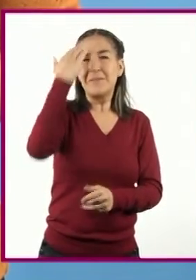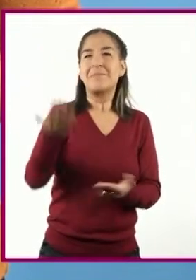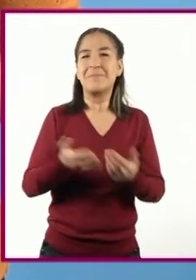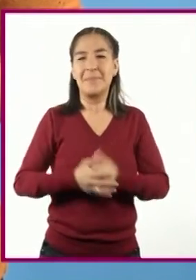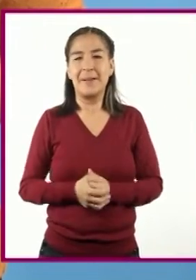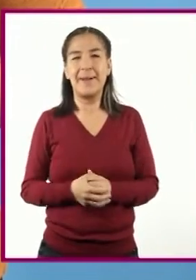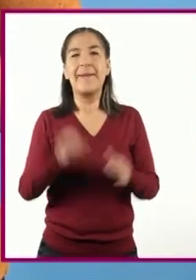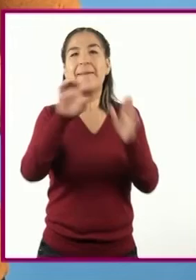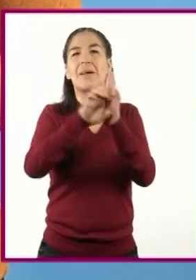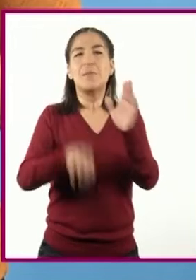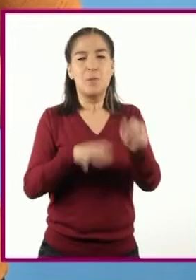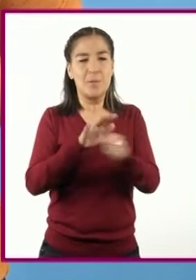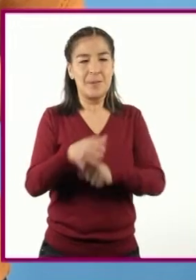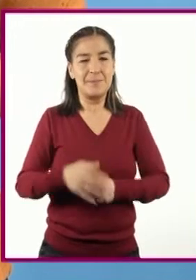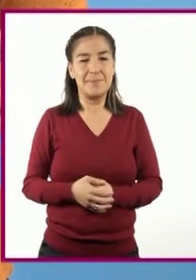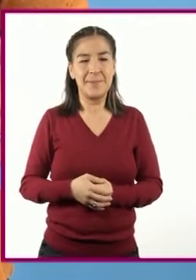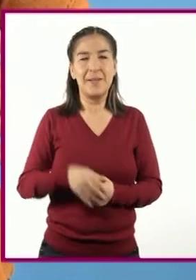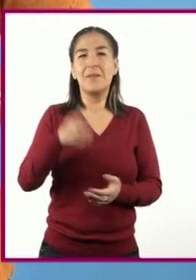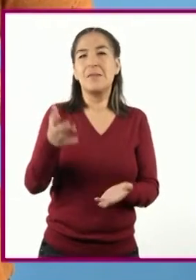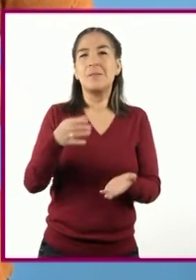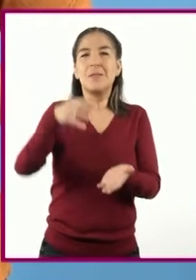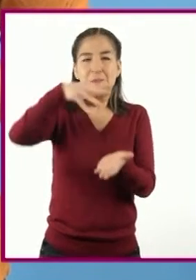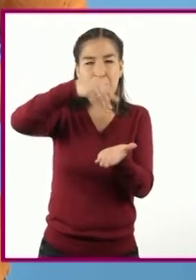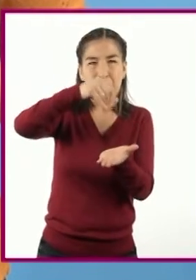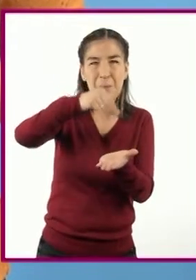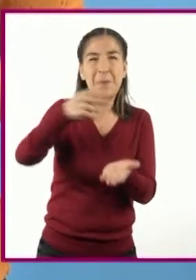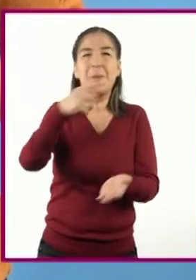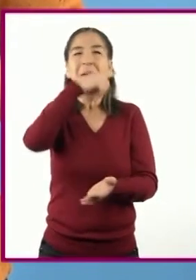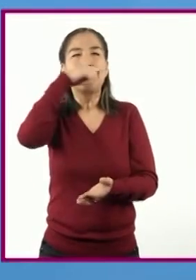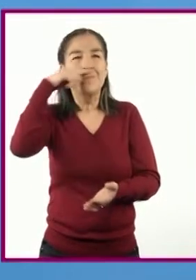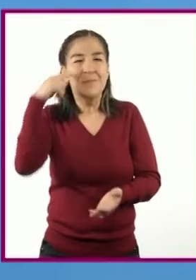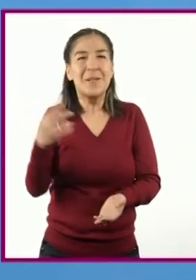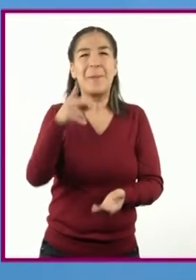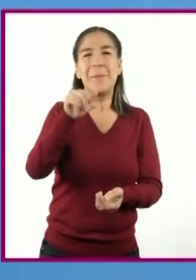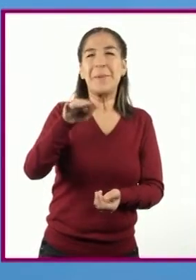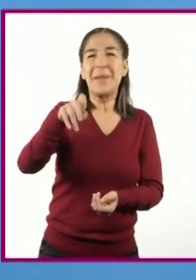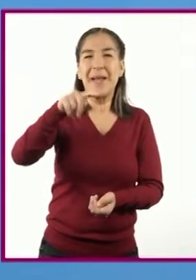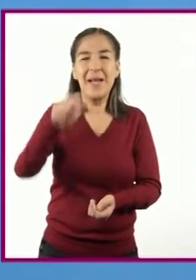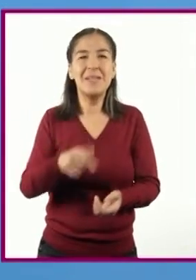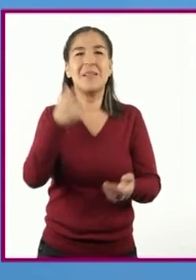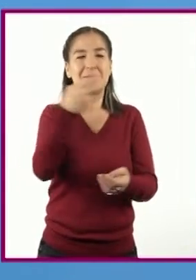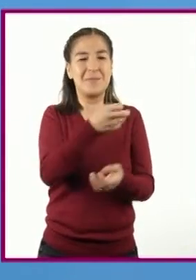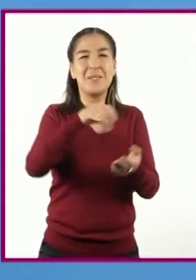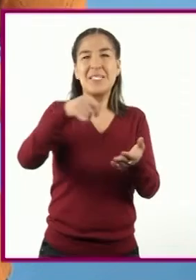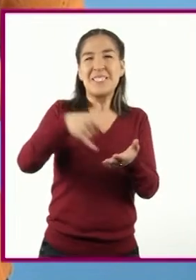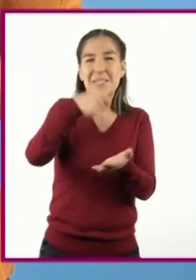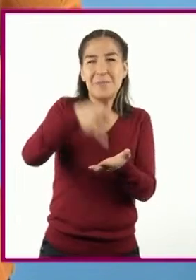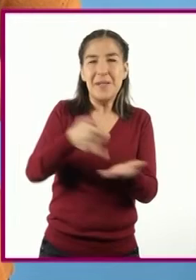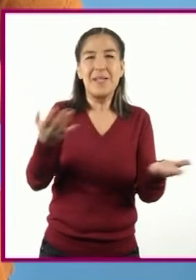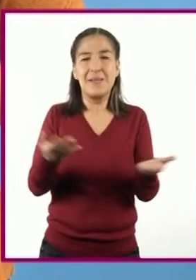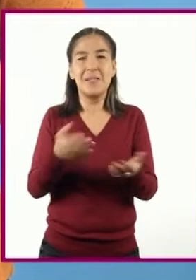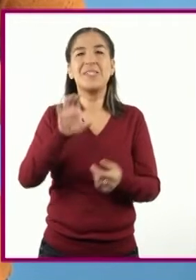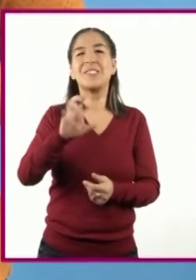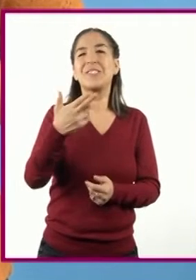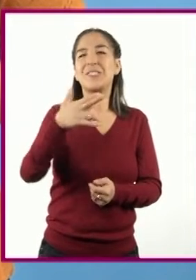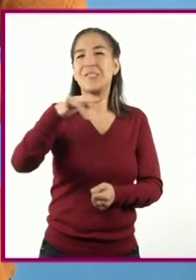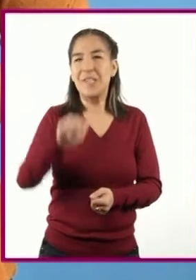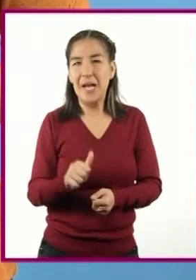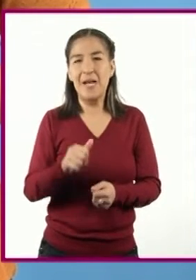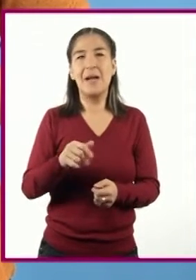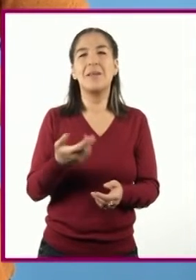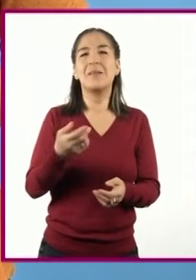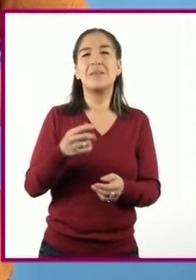ejemplo es el uso de semillas y especias que tienen un gran valor nutrimental, como la chía,